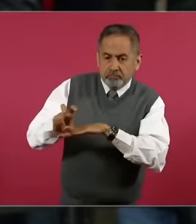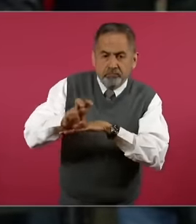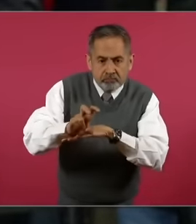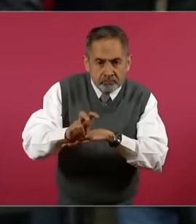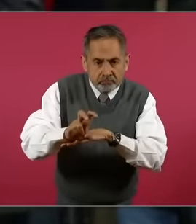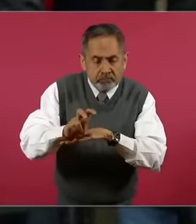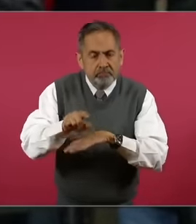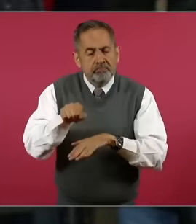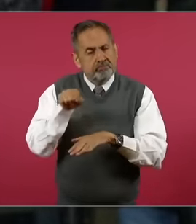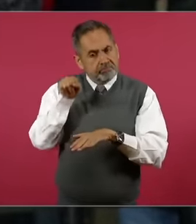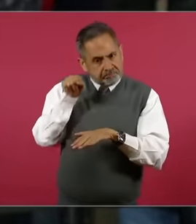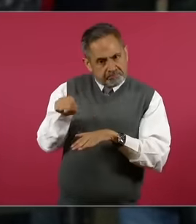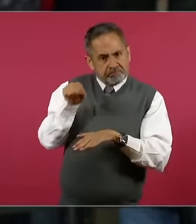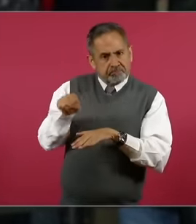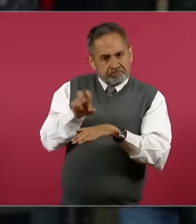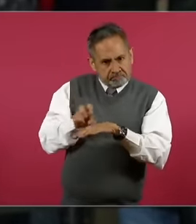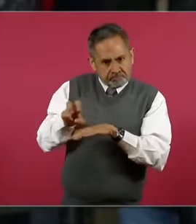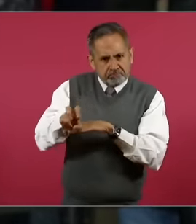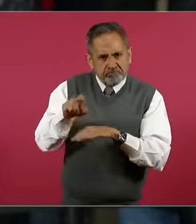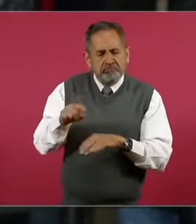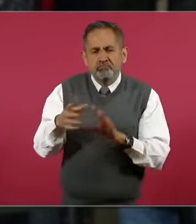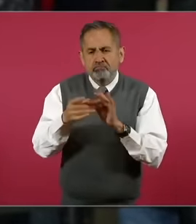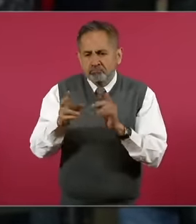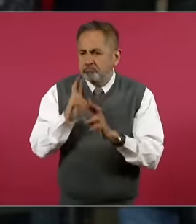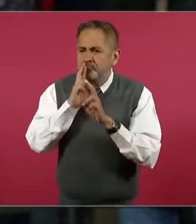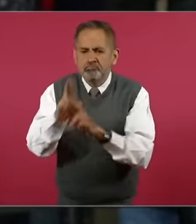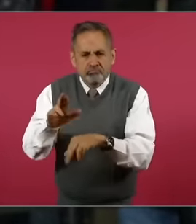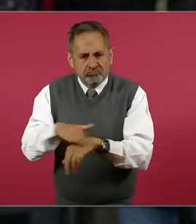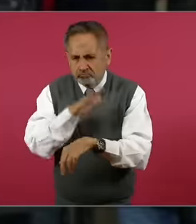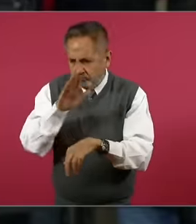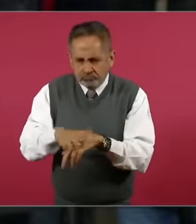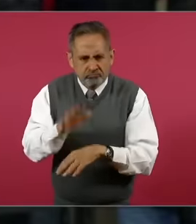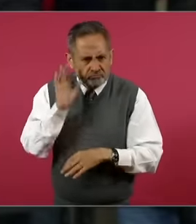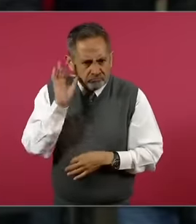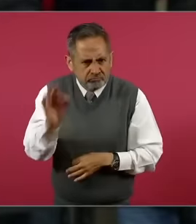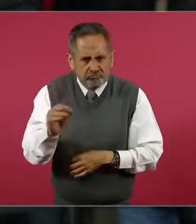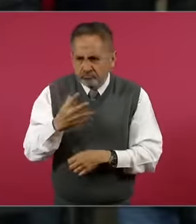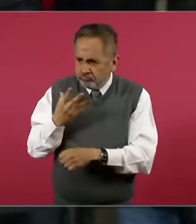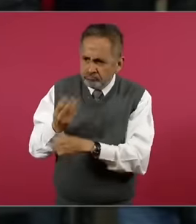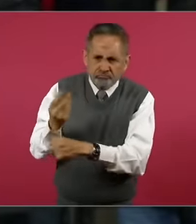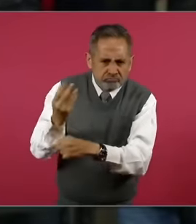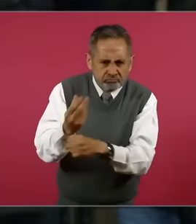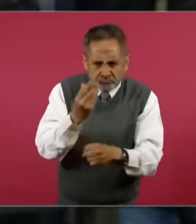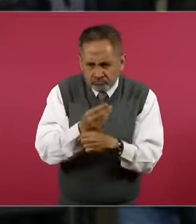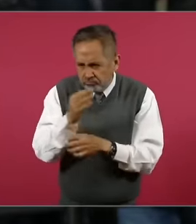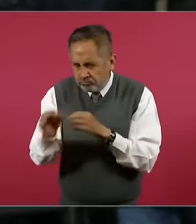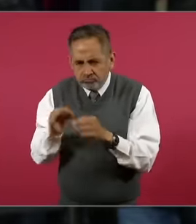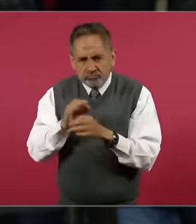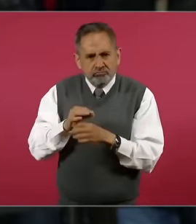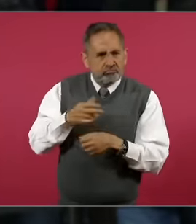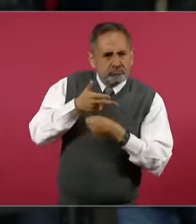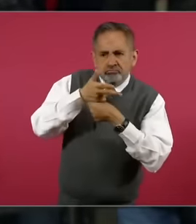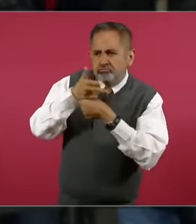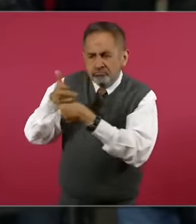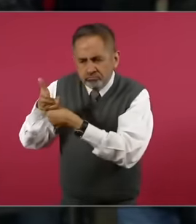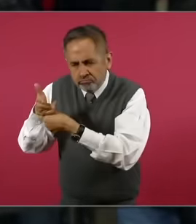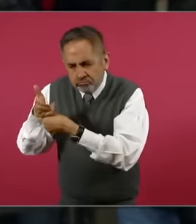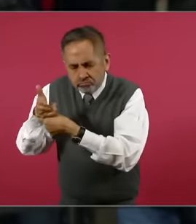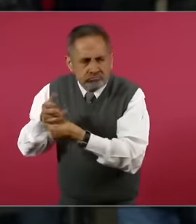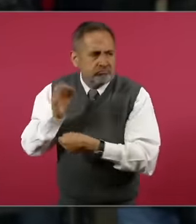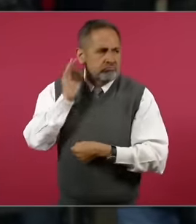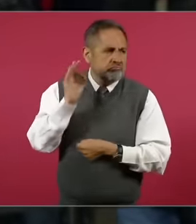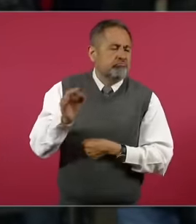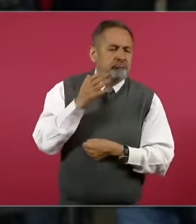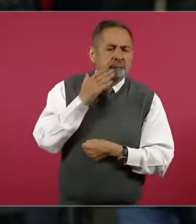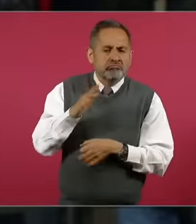me parece que ahí usted tuvo respuestas y hizo varios ajustes, documentamos aproximadamente